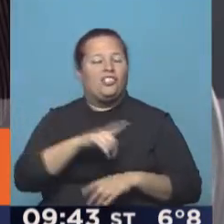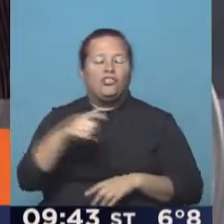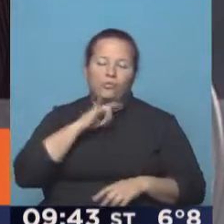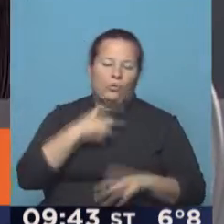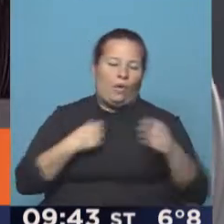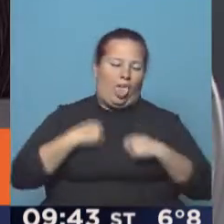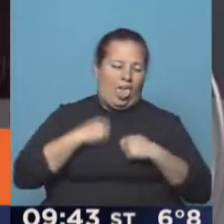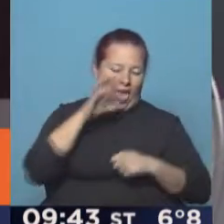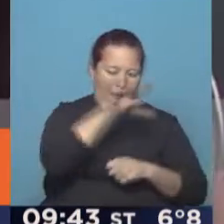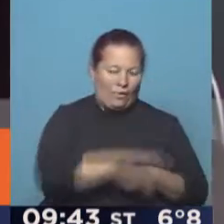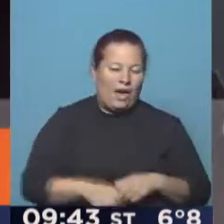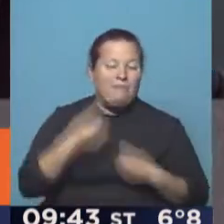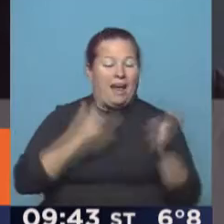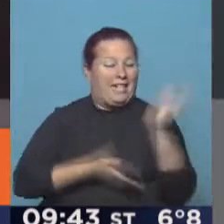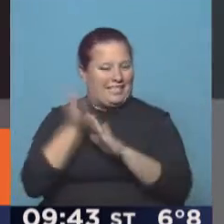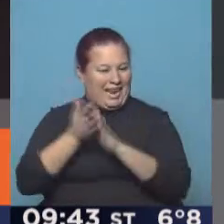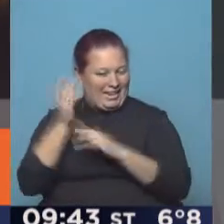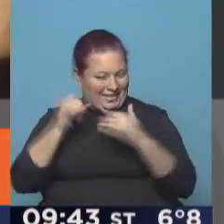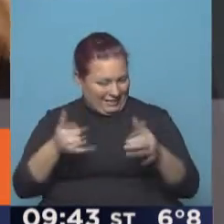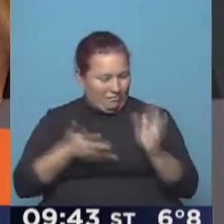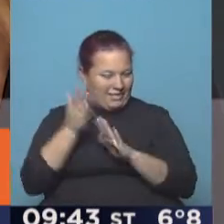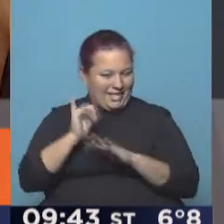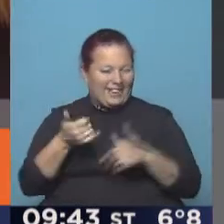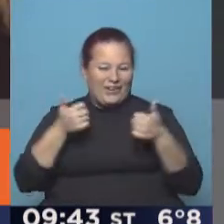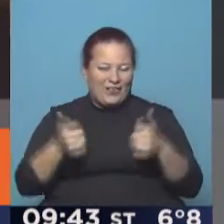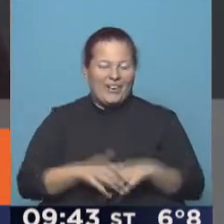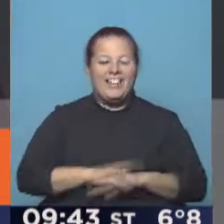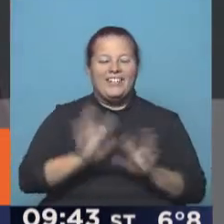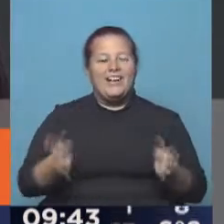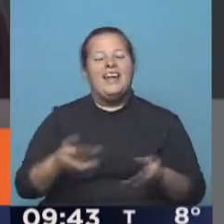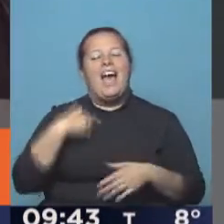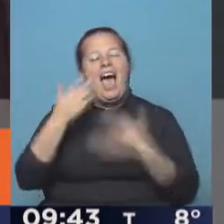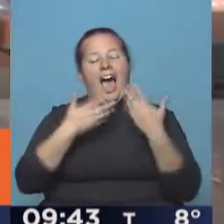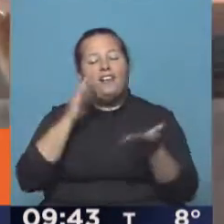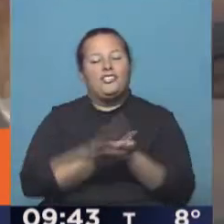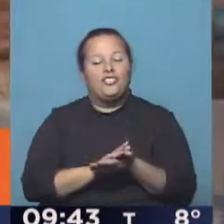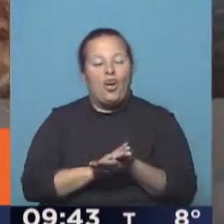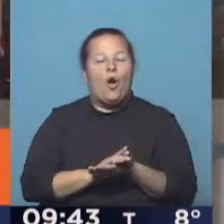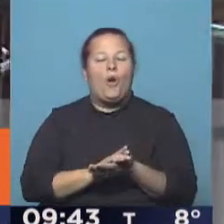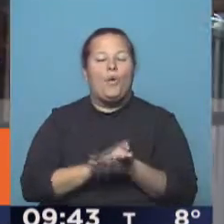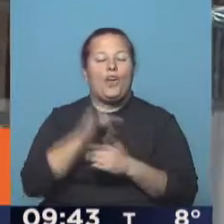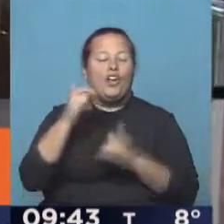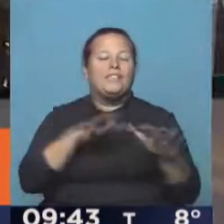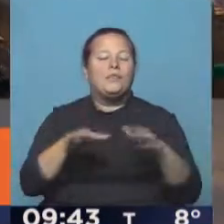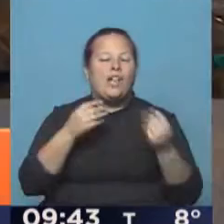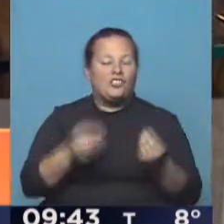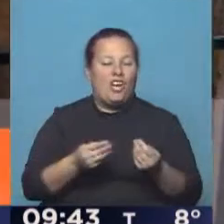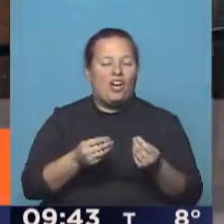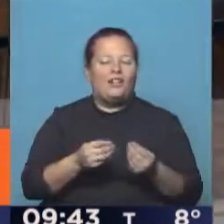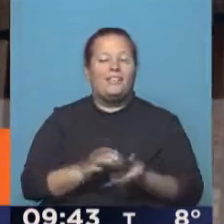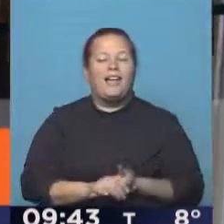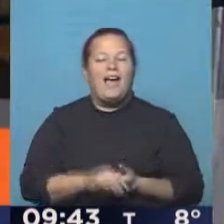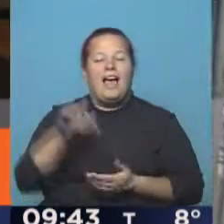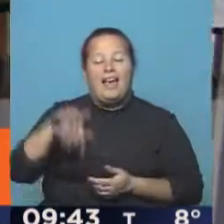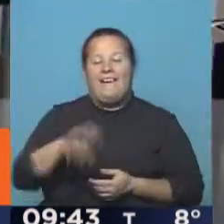ir yo a buscarla, para poder salir. Pudiste salir, entonces. Puede salir. Está bueno. Bueno, estamos hablando, y para poner en contexto, en